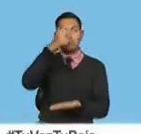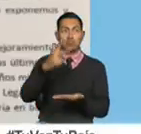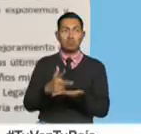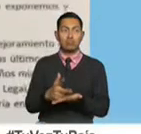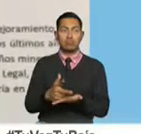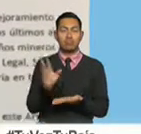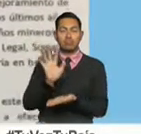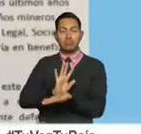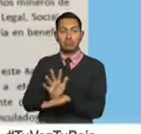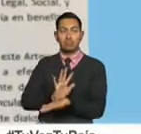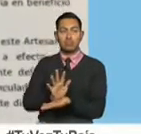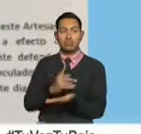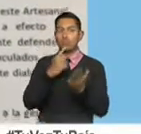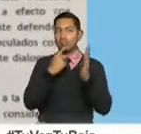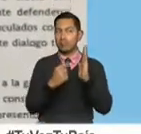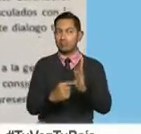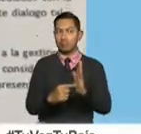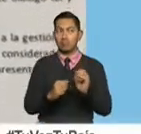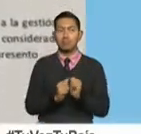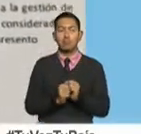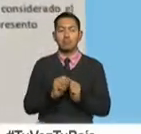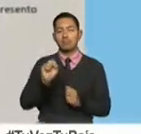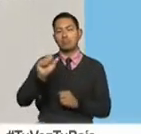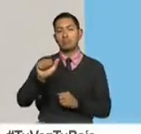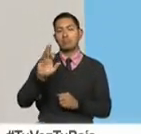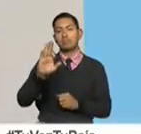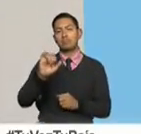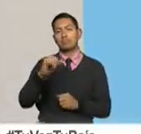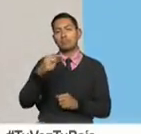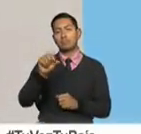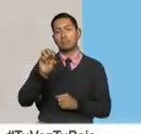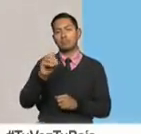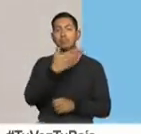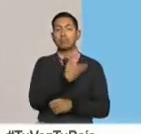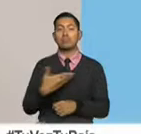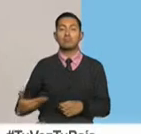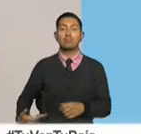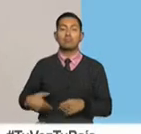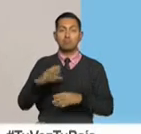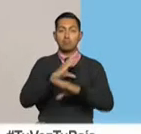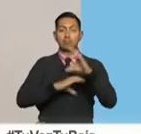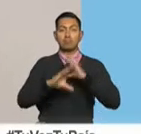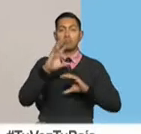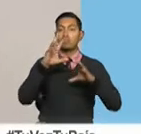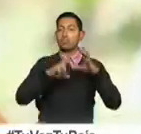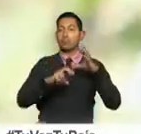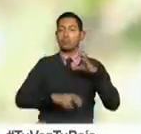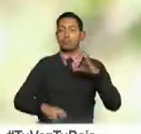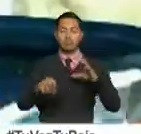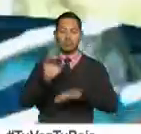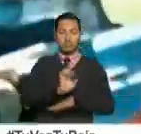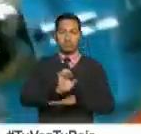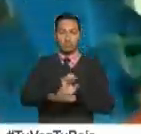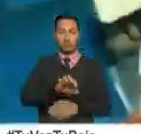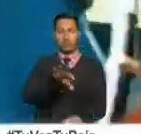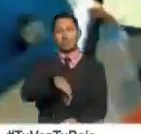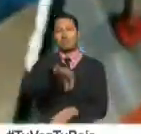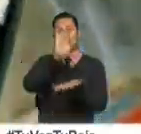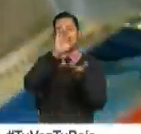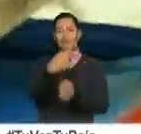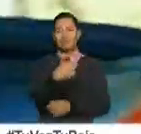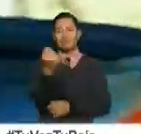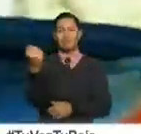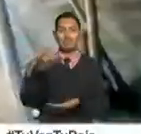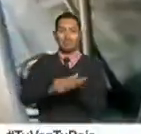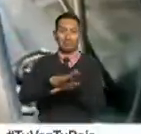Un ejemplo es la carta enviada por Santiago Yepes, presidente de la Cámara de Minería del Ecuador, quien en representación de los más de 100